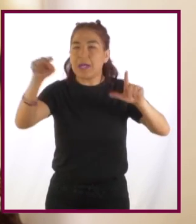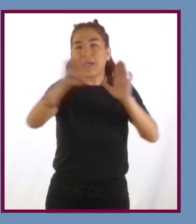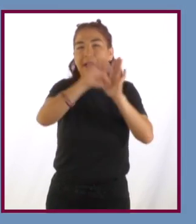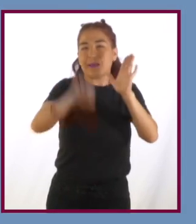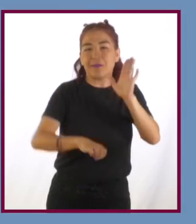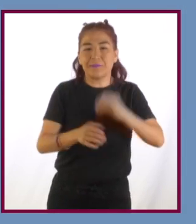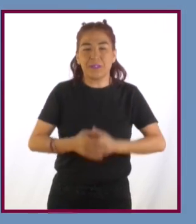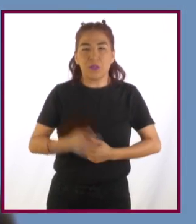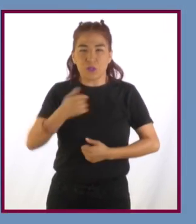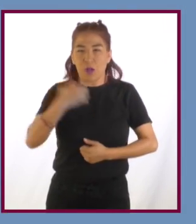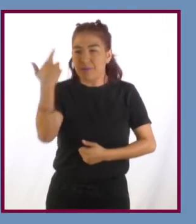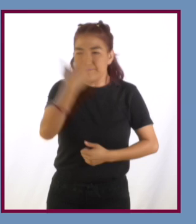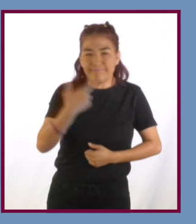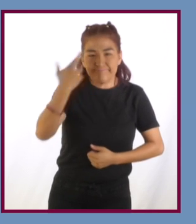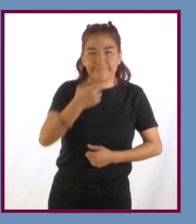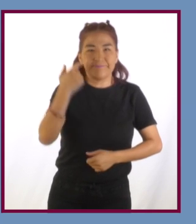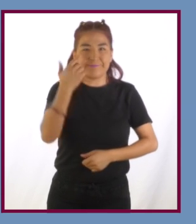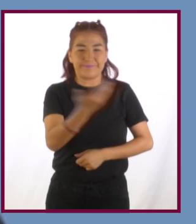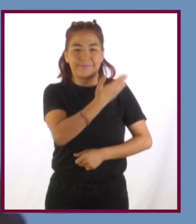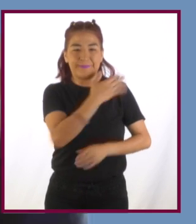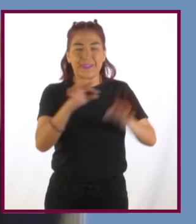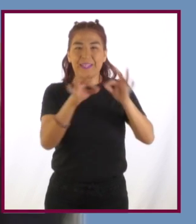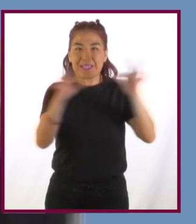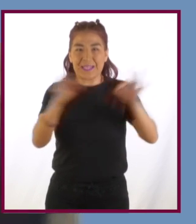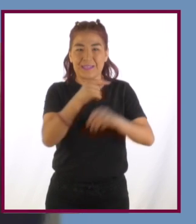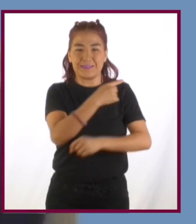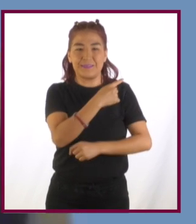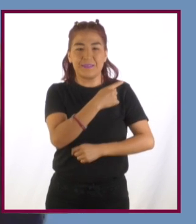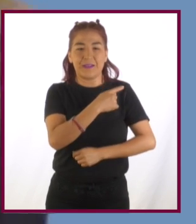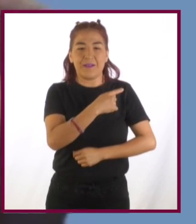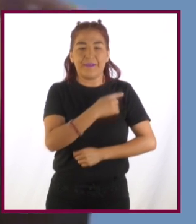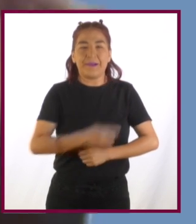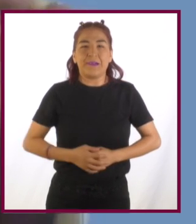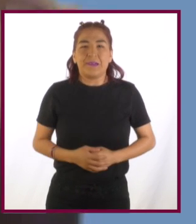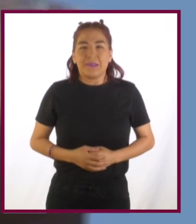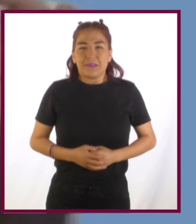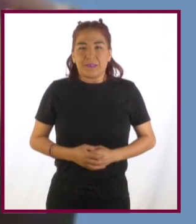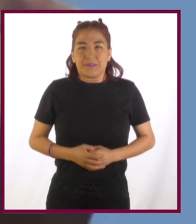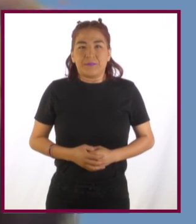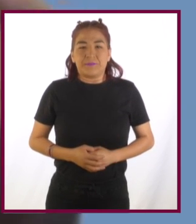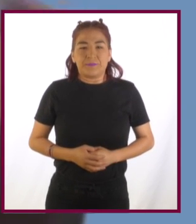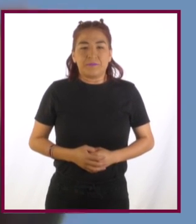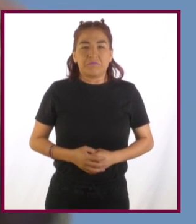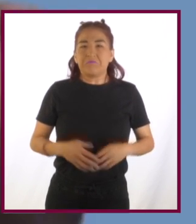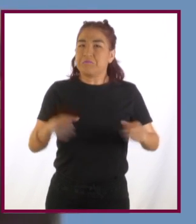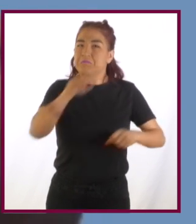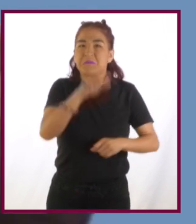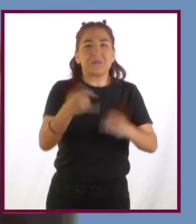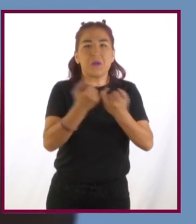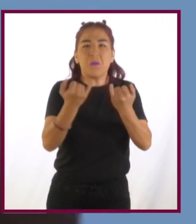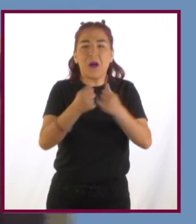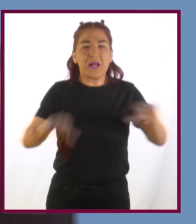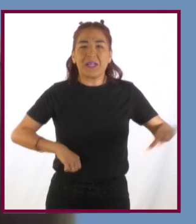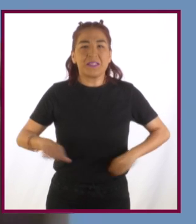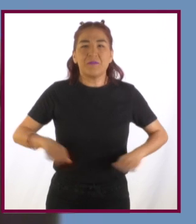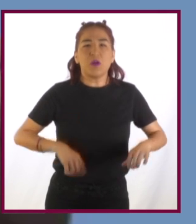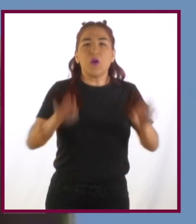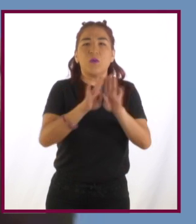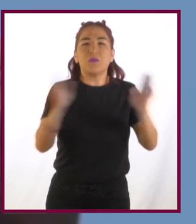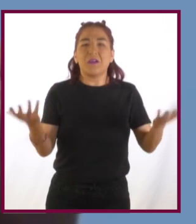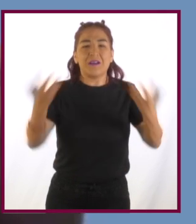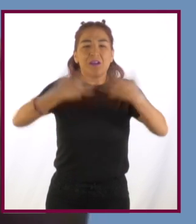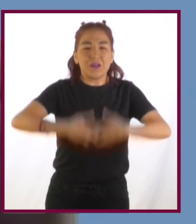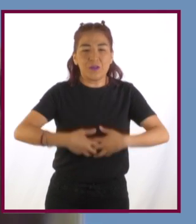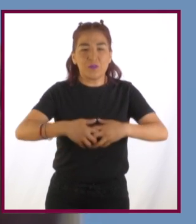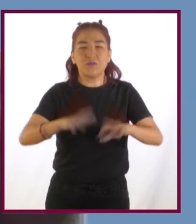lineal. Por ejemplo, si yo estoy evaluando si este resortito puede tener este trabajo, ¿no? Si estuviera